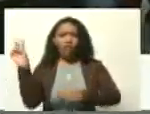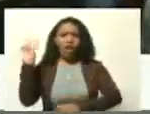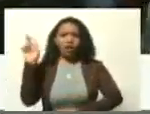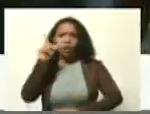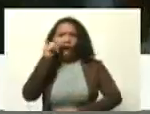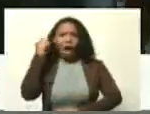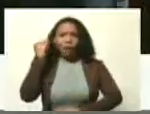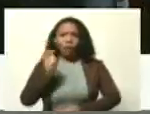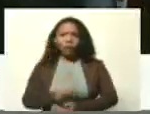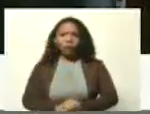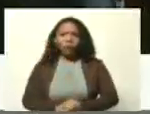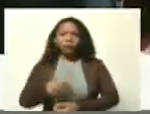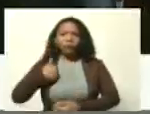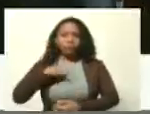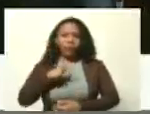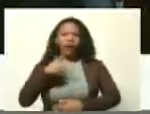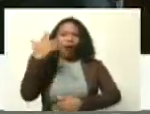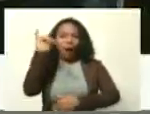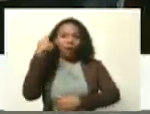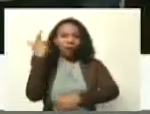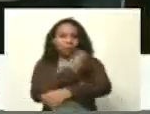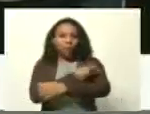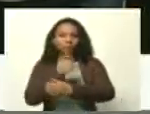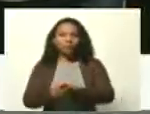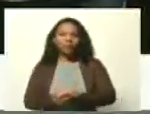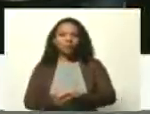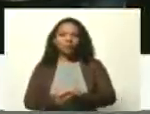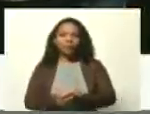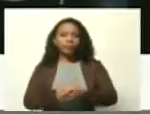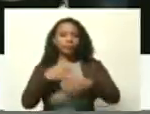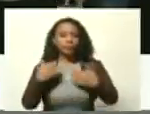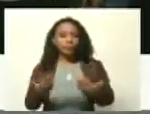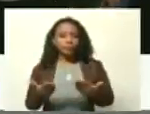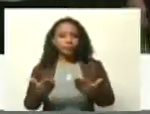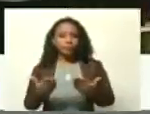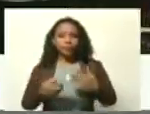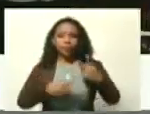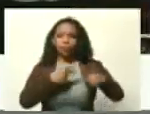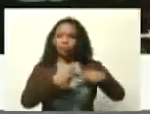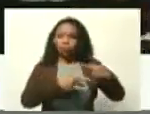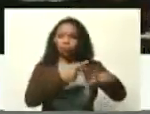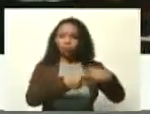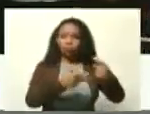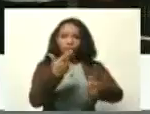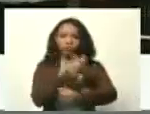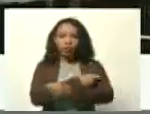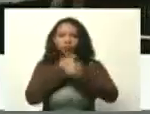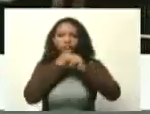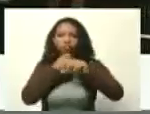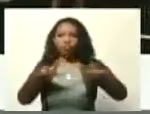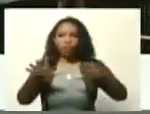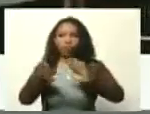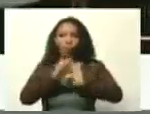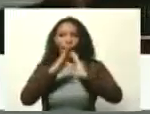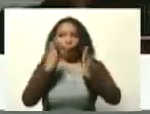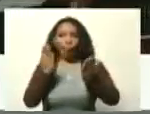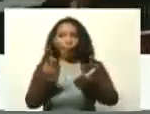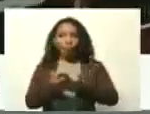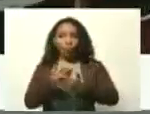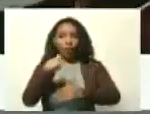los venezolanos tenemos que vacunar. Desde el proceso de vacunación masiva en el mundo, la